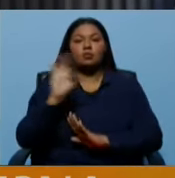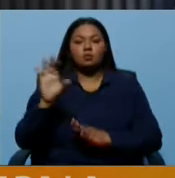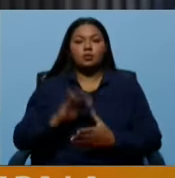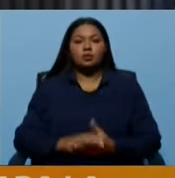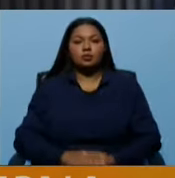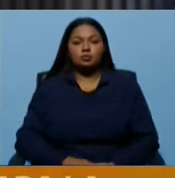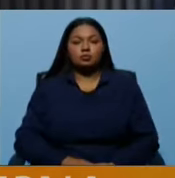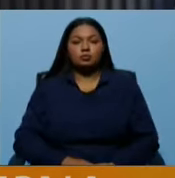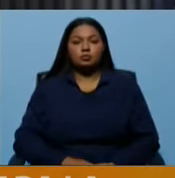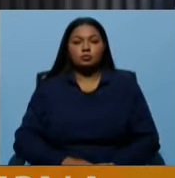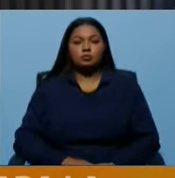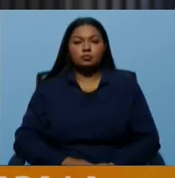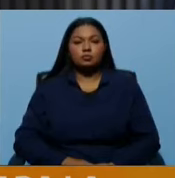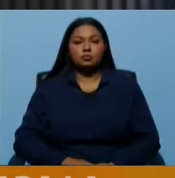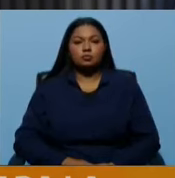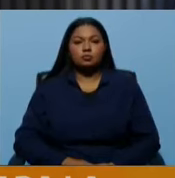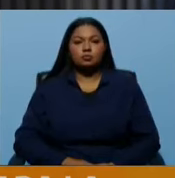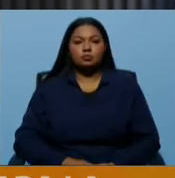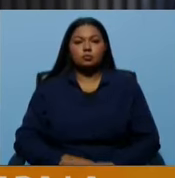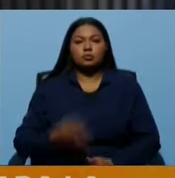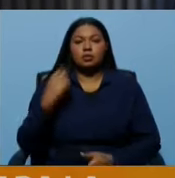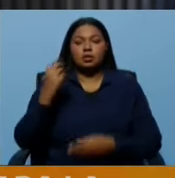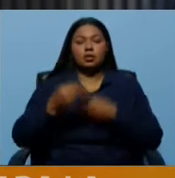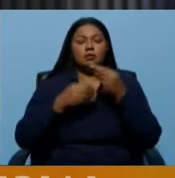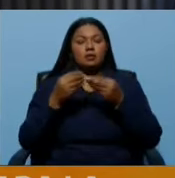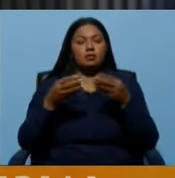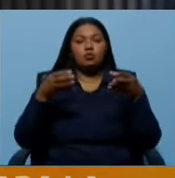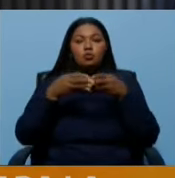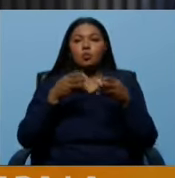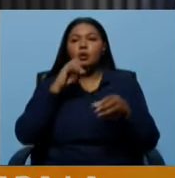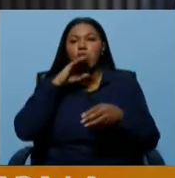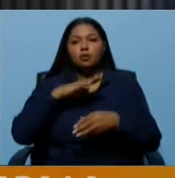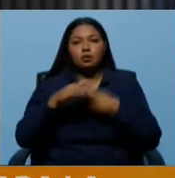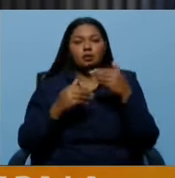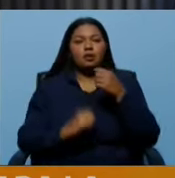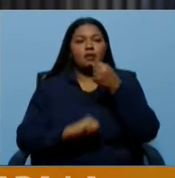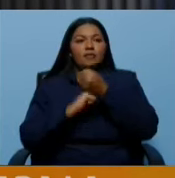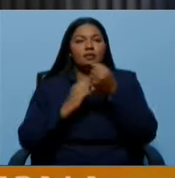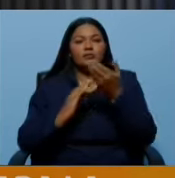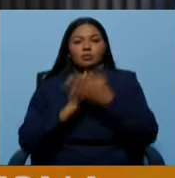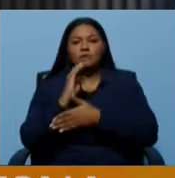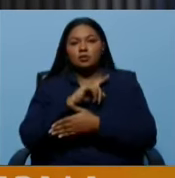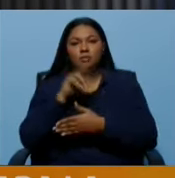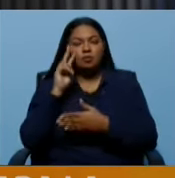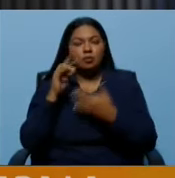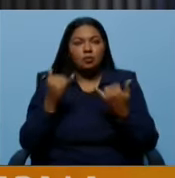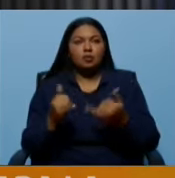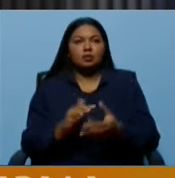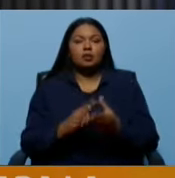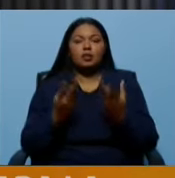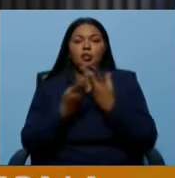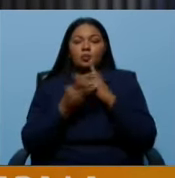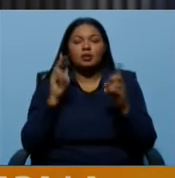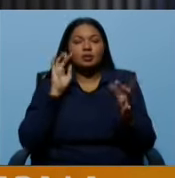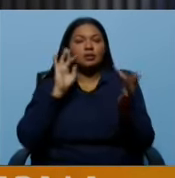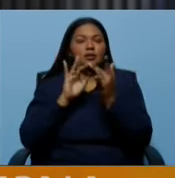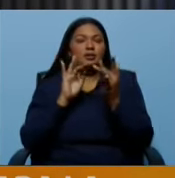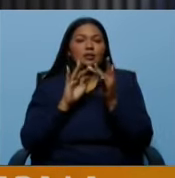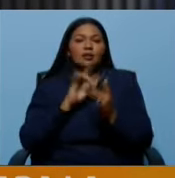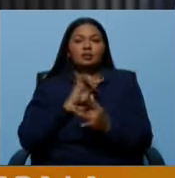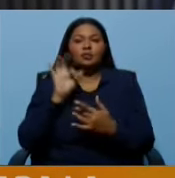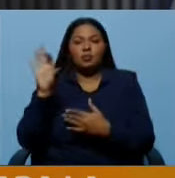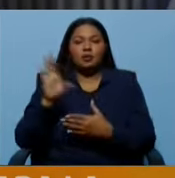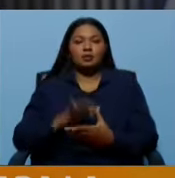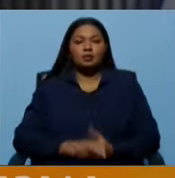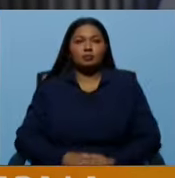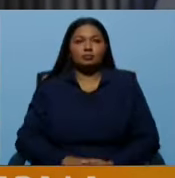Para que eso ocurra tiene que haber un bloque histórico, tiene que haber las bases desde el punto de vista fundacionales de la democracia directa en nuestro país,